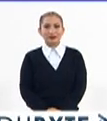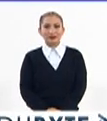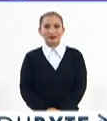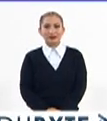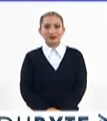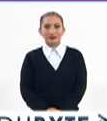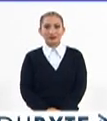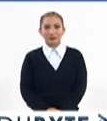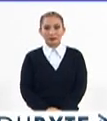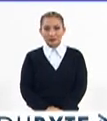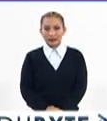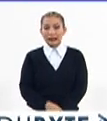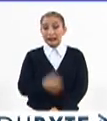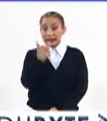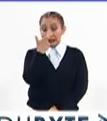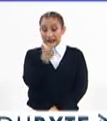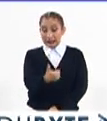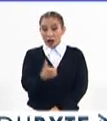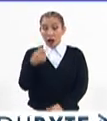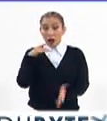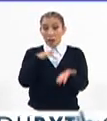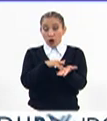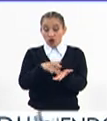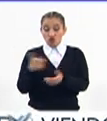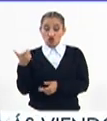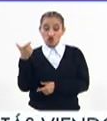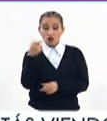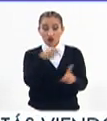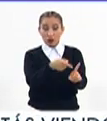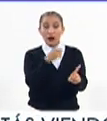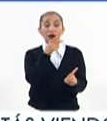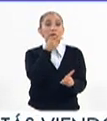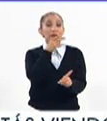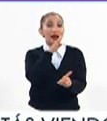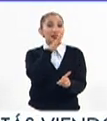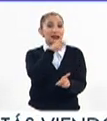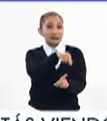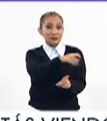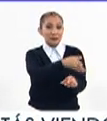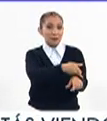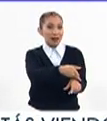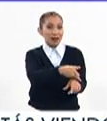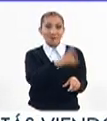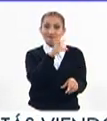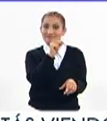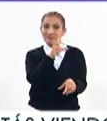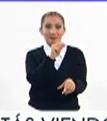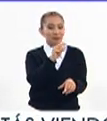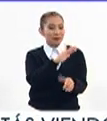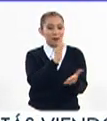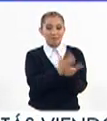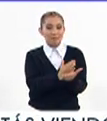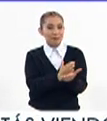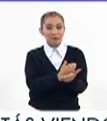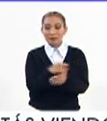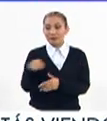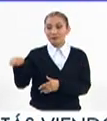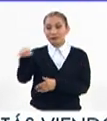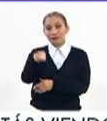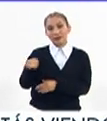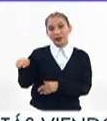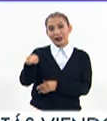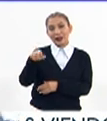Se les va a entregar el apoyo directo a las madres, a los padres, no a